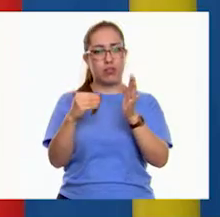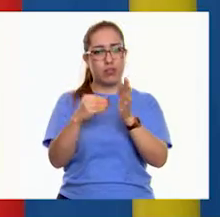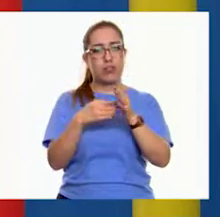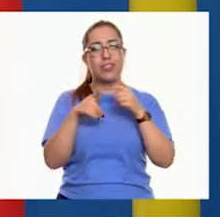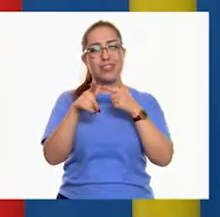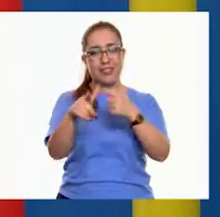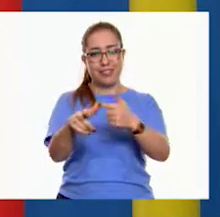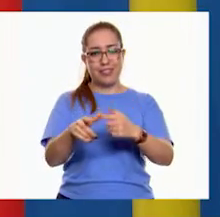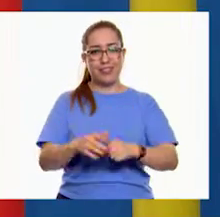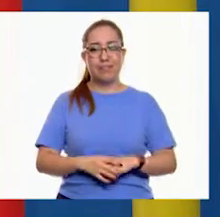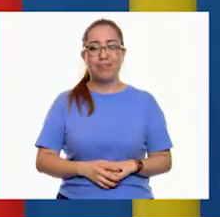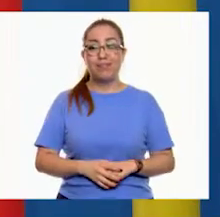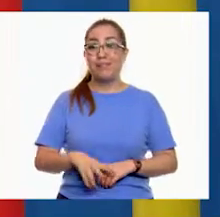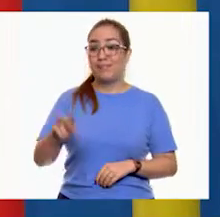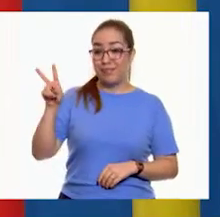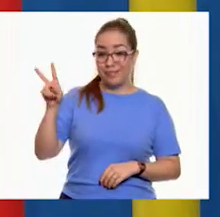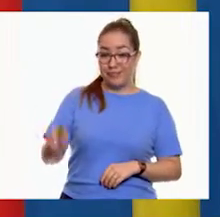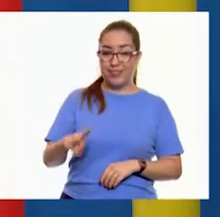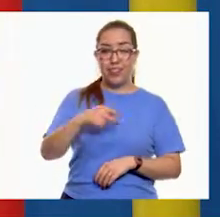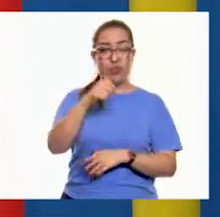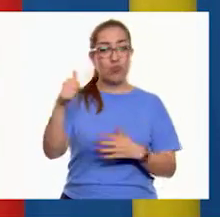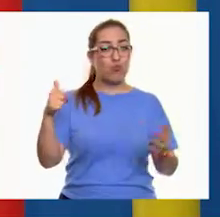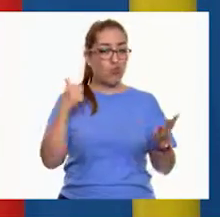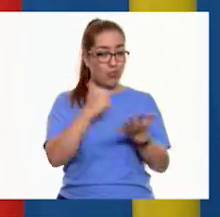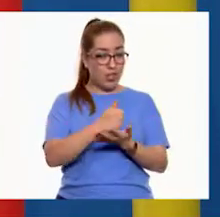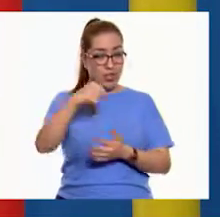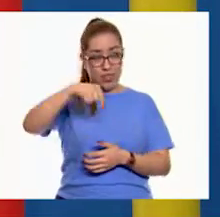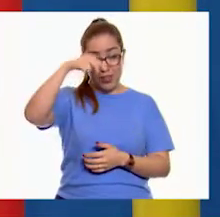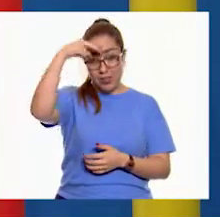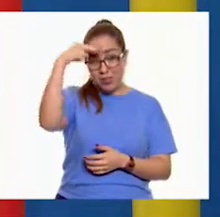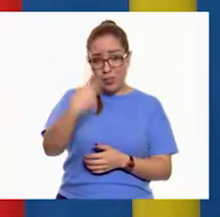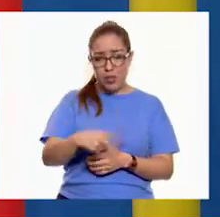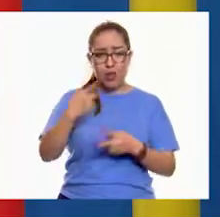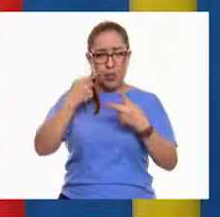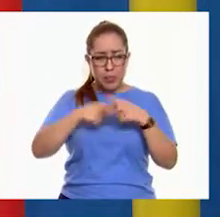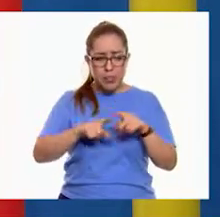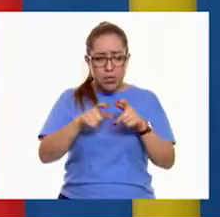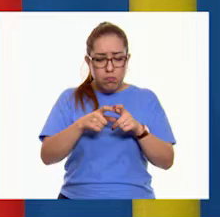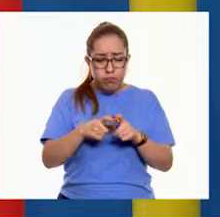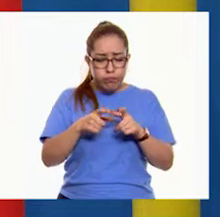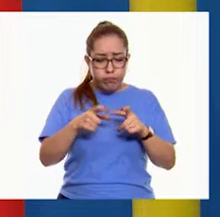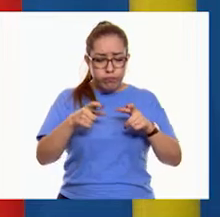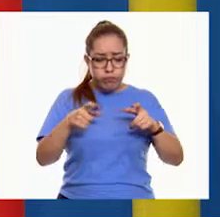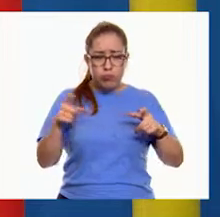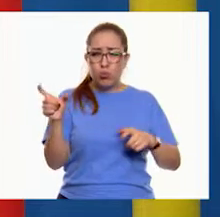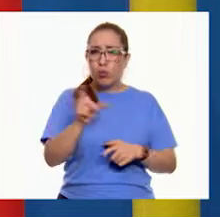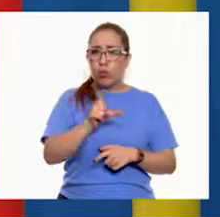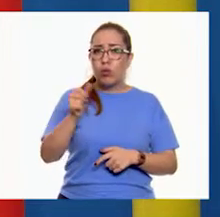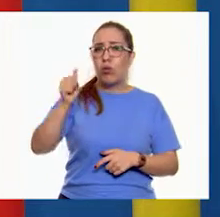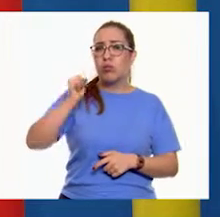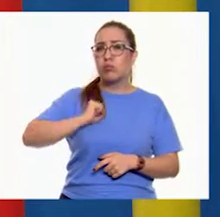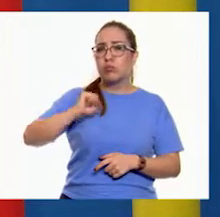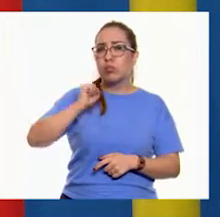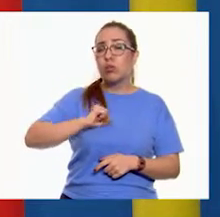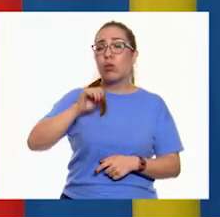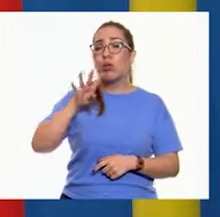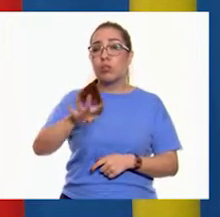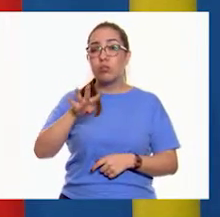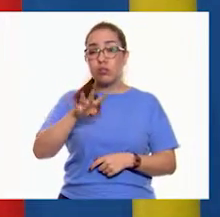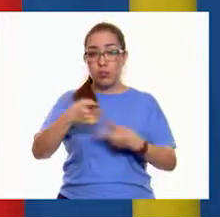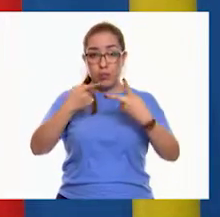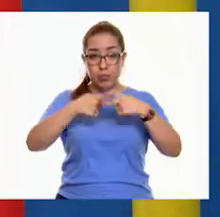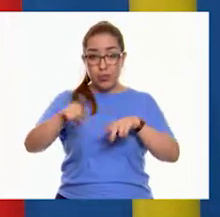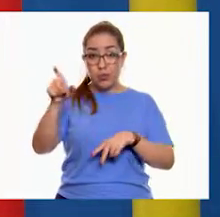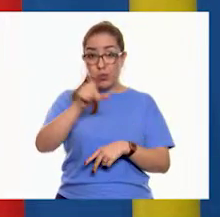Es verdad, las ciudades mexicanas empezaron a crecer y a modernizarse desde finales del siglo XIX, con la llegada del alumbrado